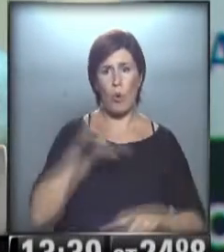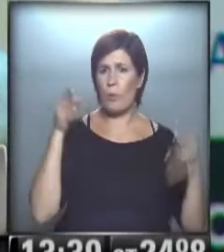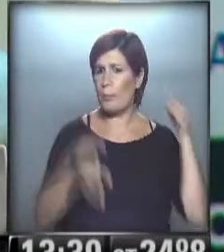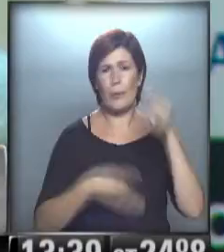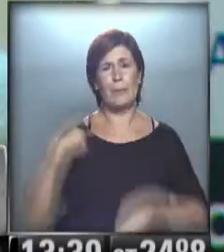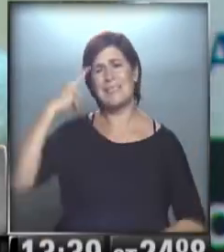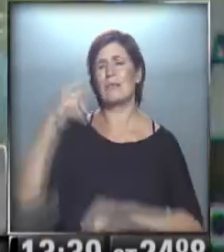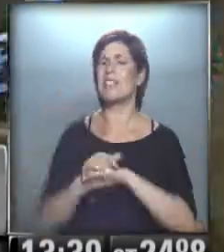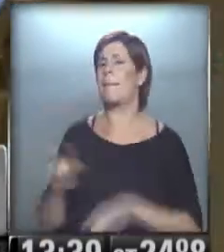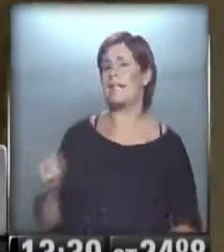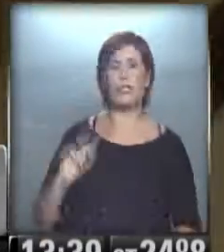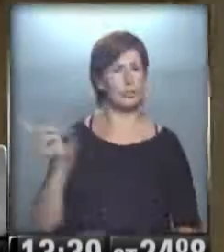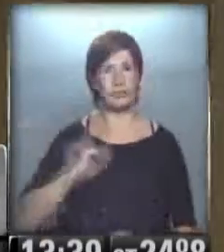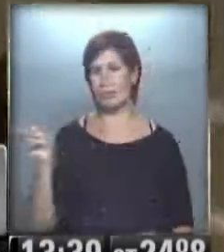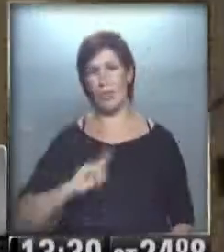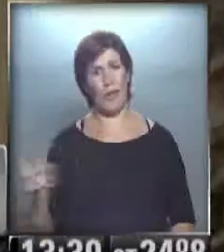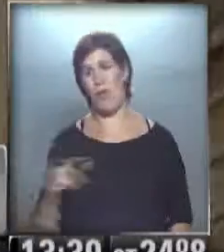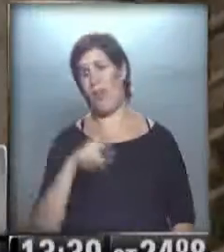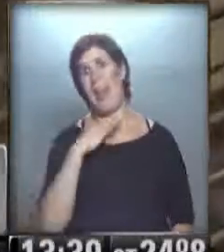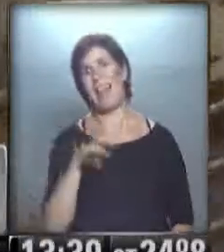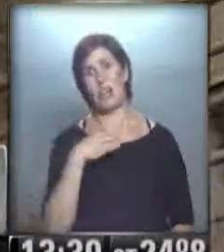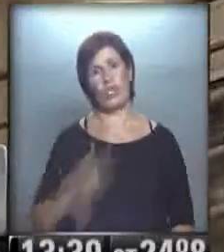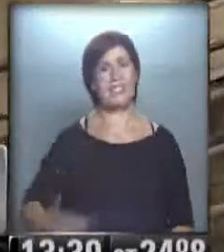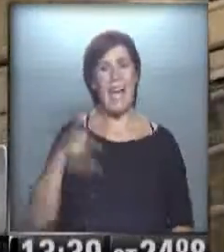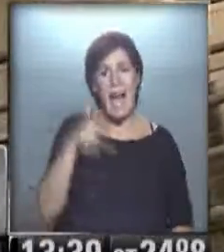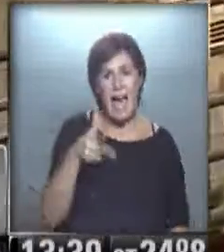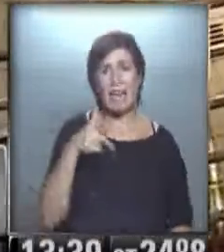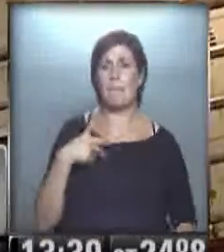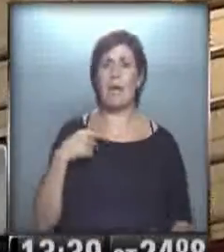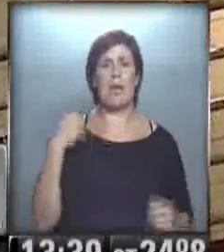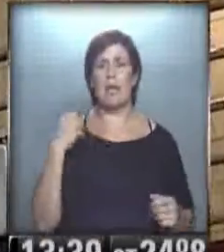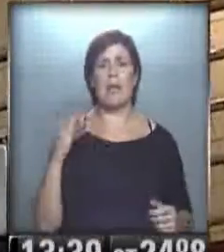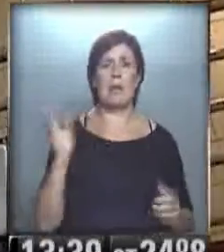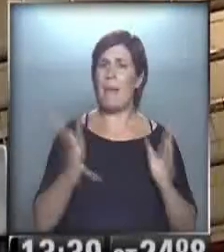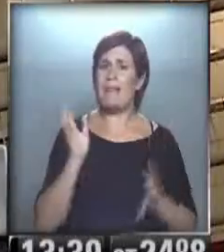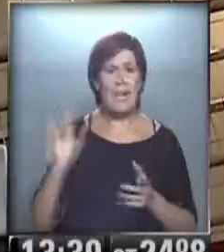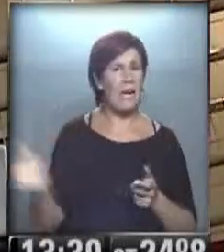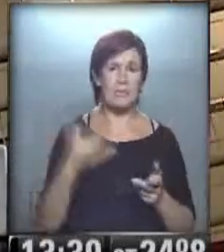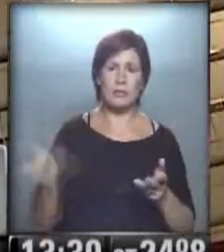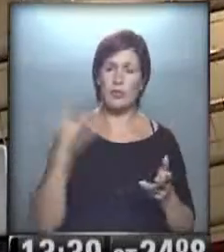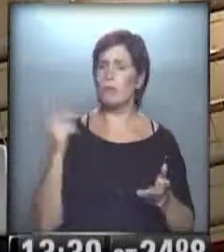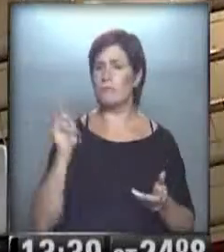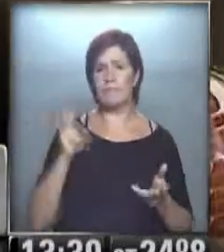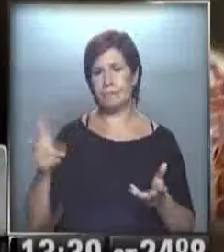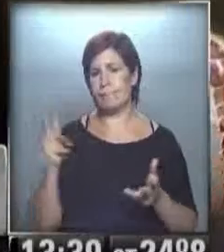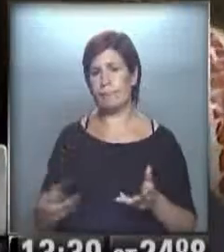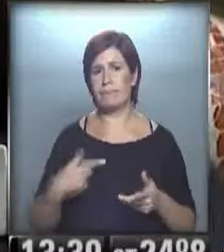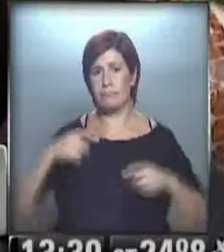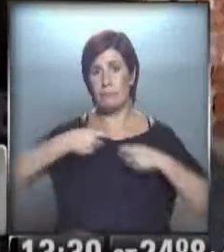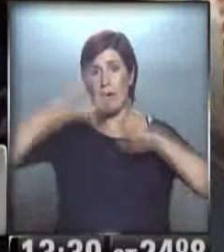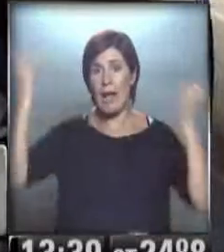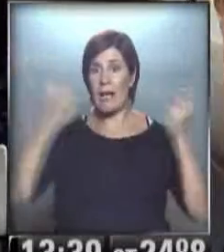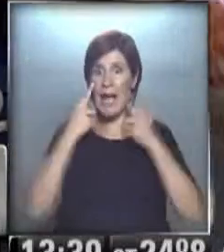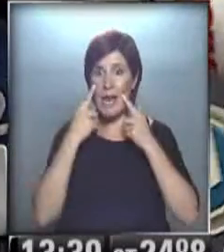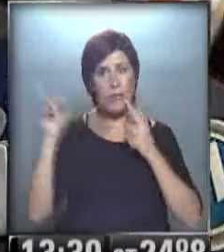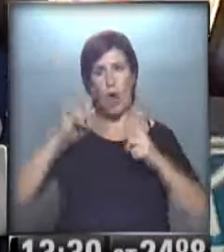amigos y no Bueno ya todos armados nos empezaron a maltratar y no entendíamos nada estab no